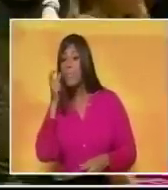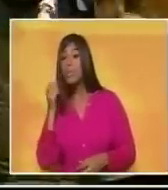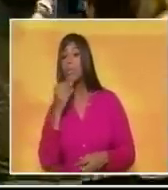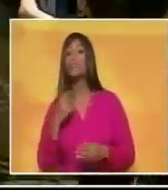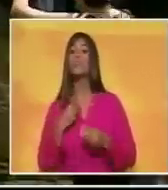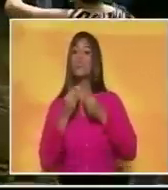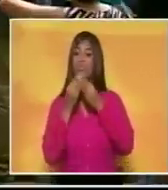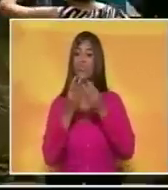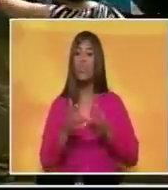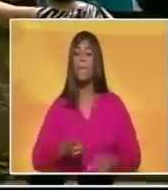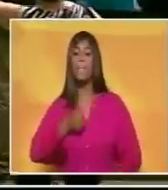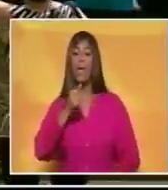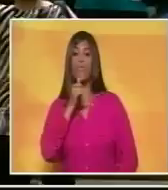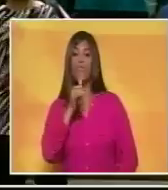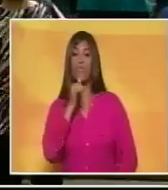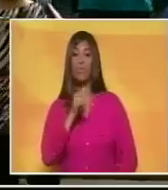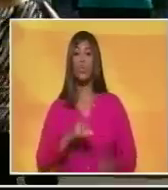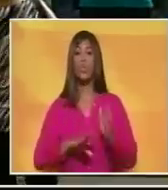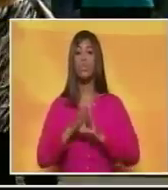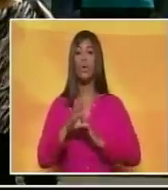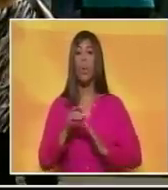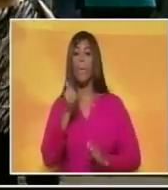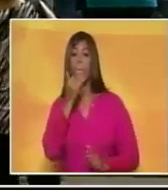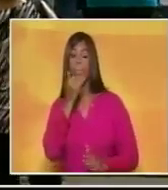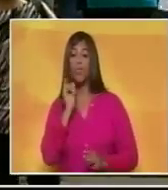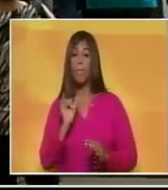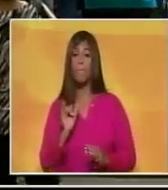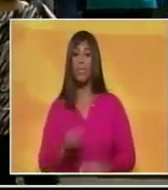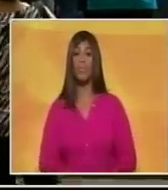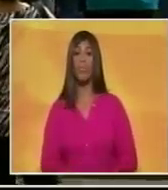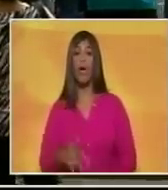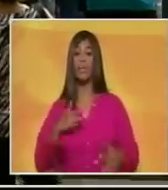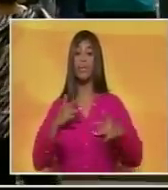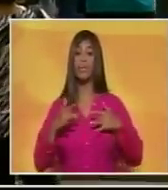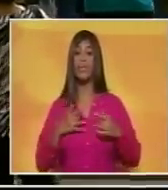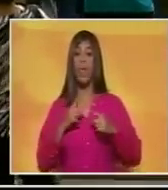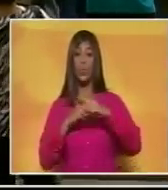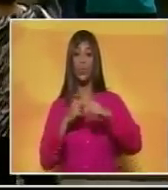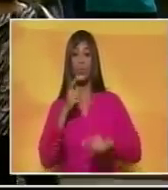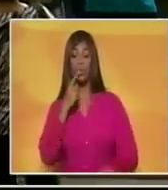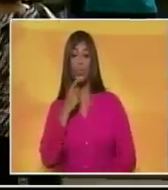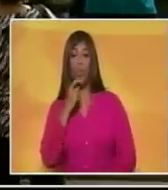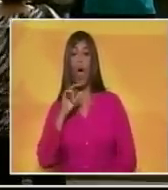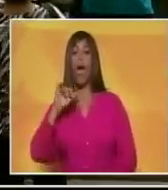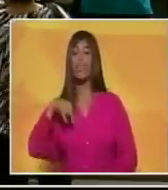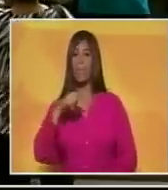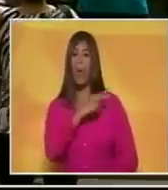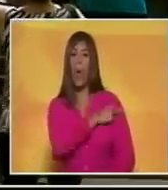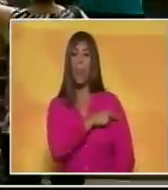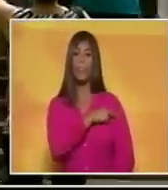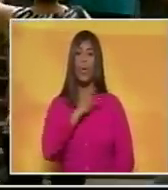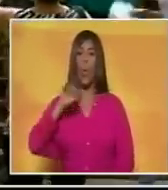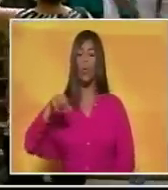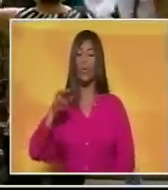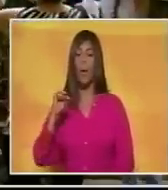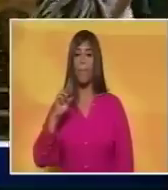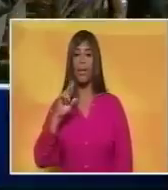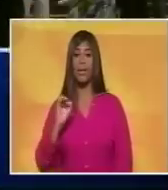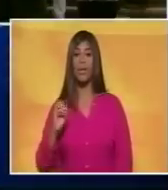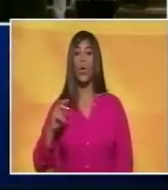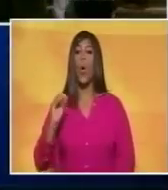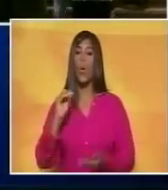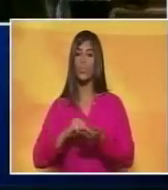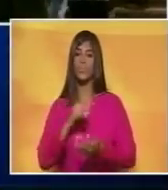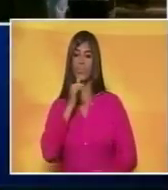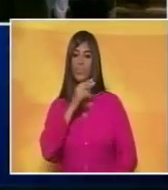todos ustedes el desarrollo de esta jornada aquí en la Cruz Roja y en el JM de Los Ríos. Por ahora, regresamos al